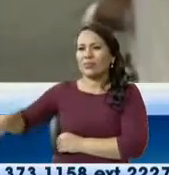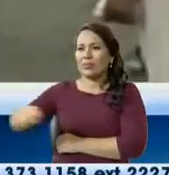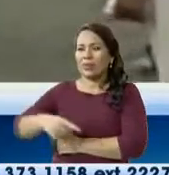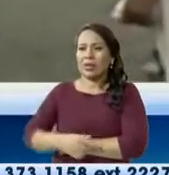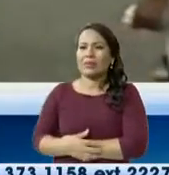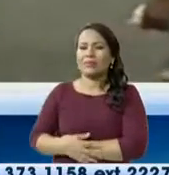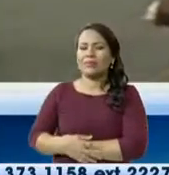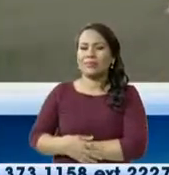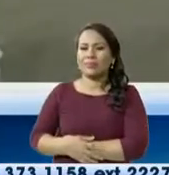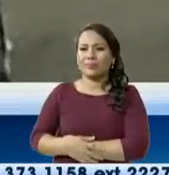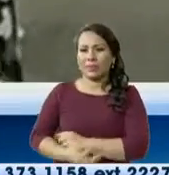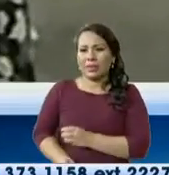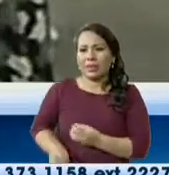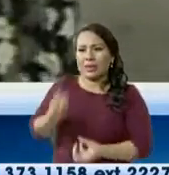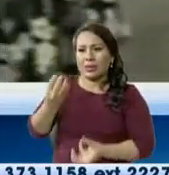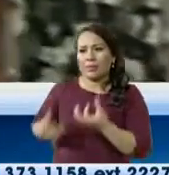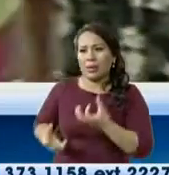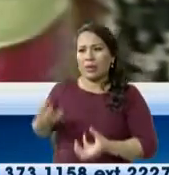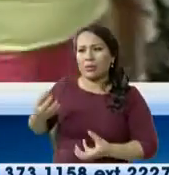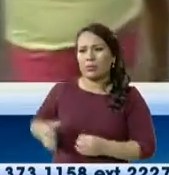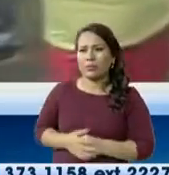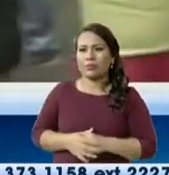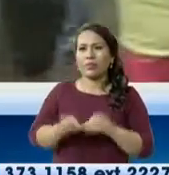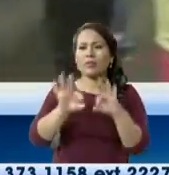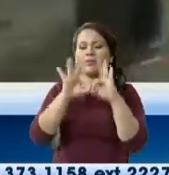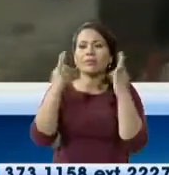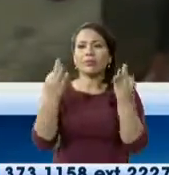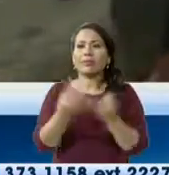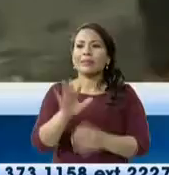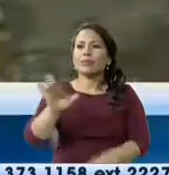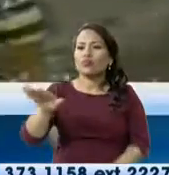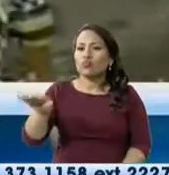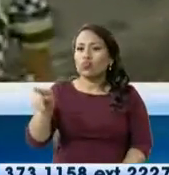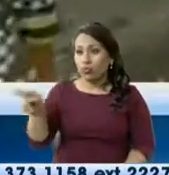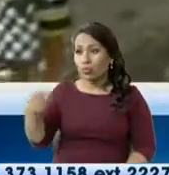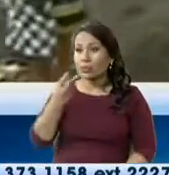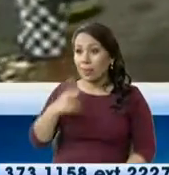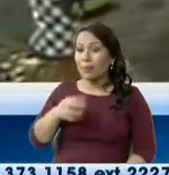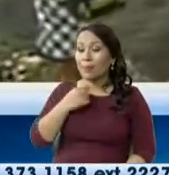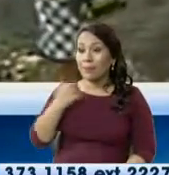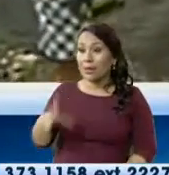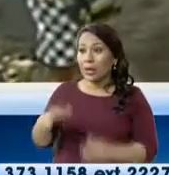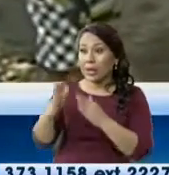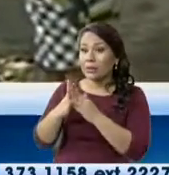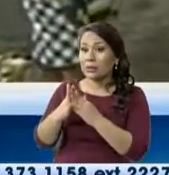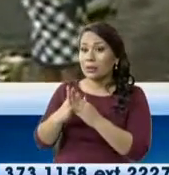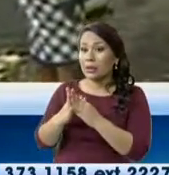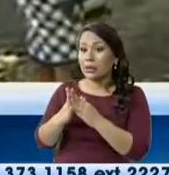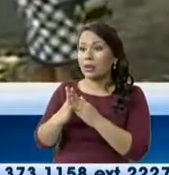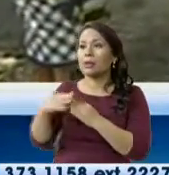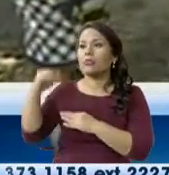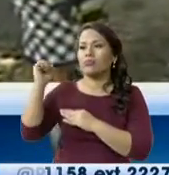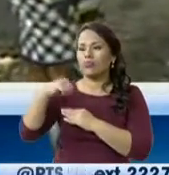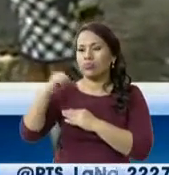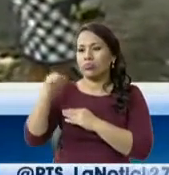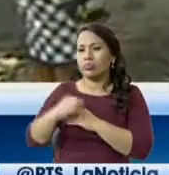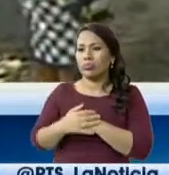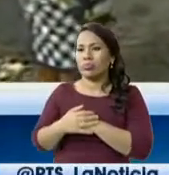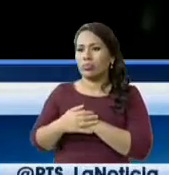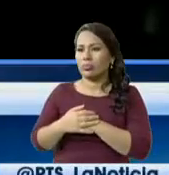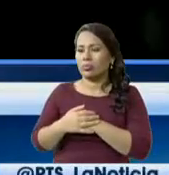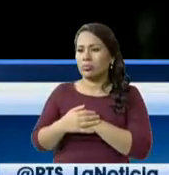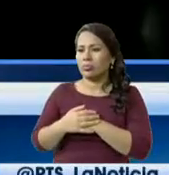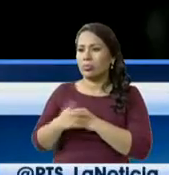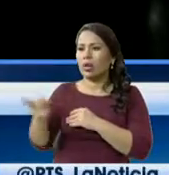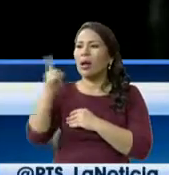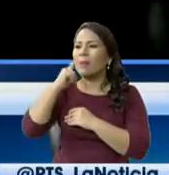organizada. Acá están más de las familias. Señora, damnificada usted también. Sí. Señora, yo veo que ya varias